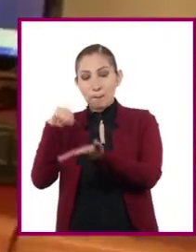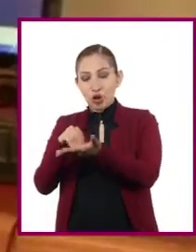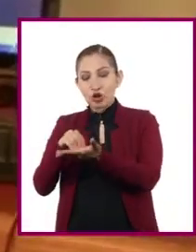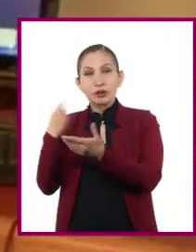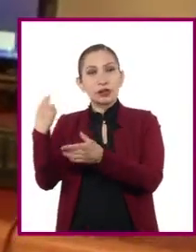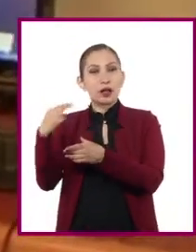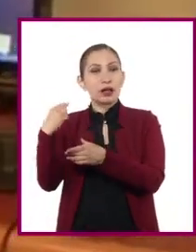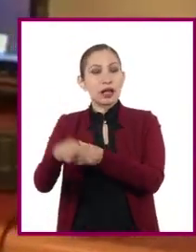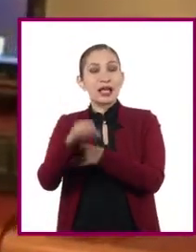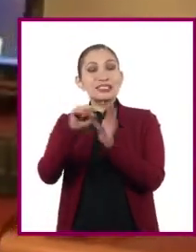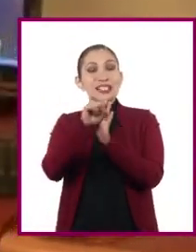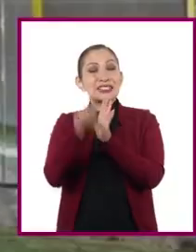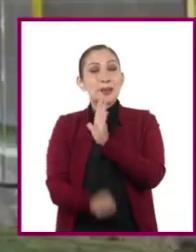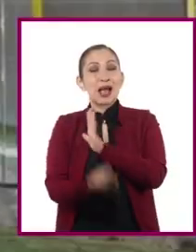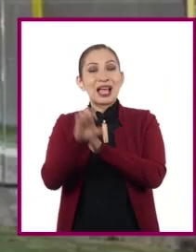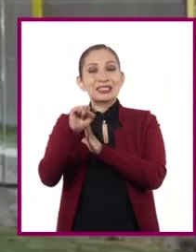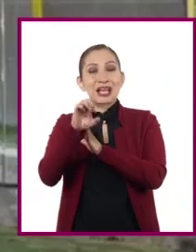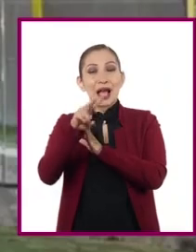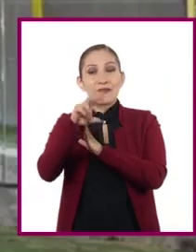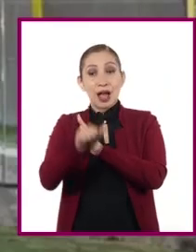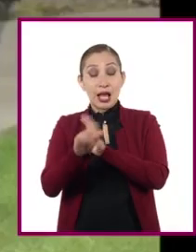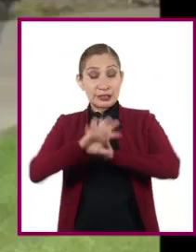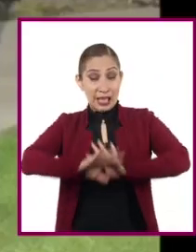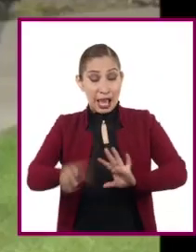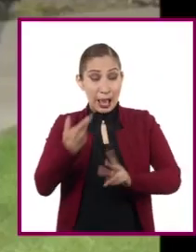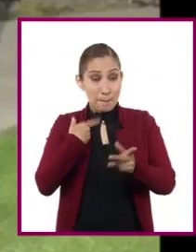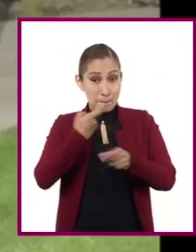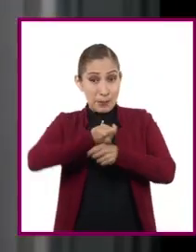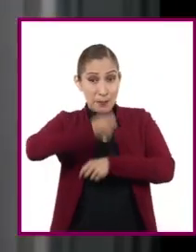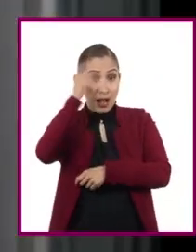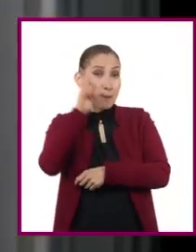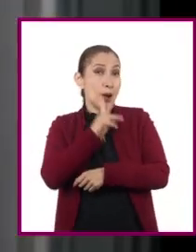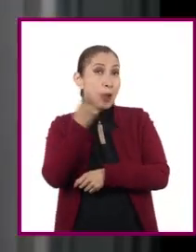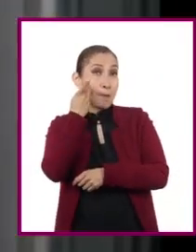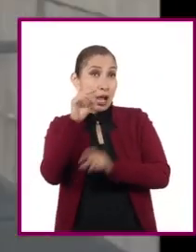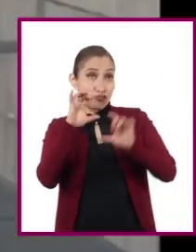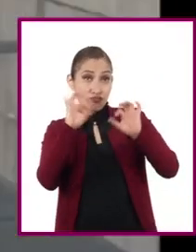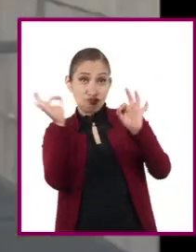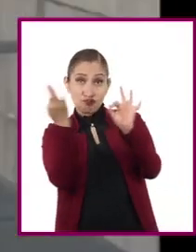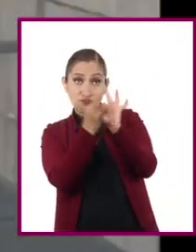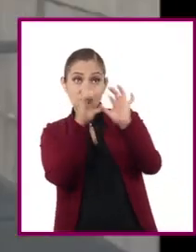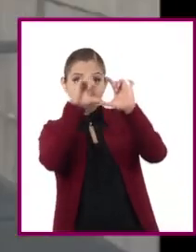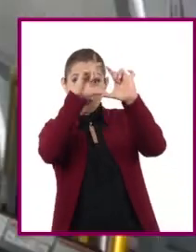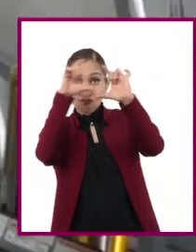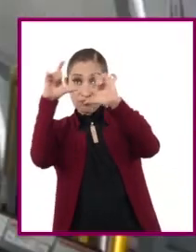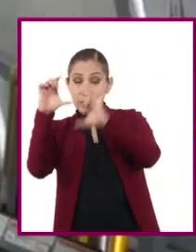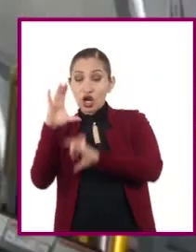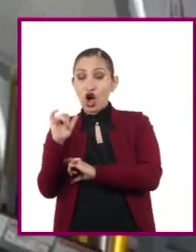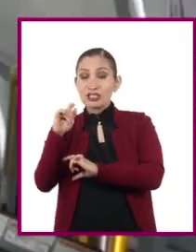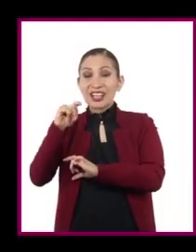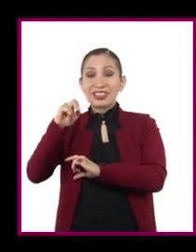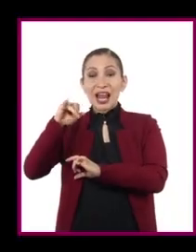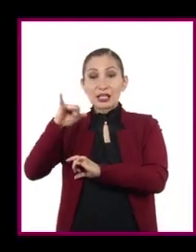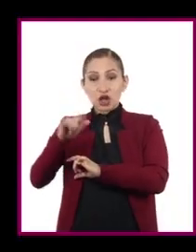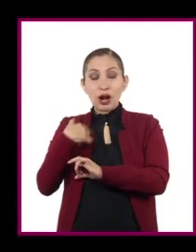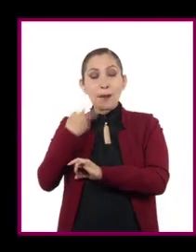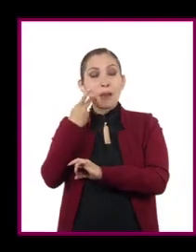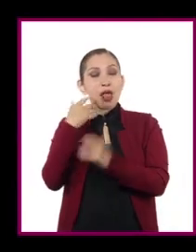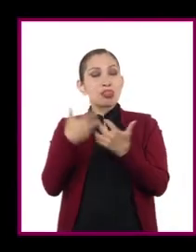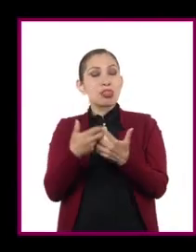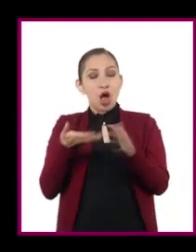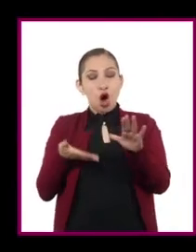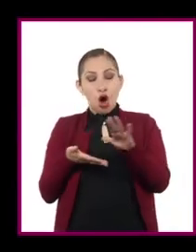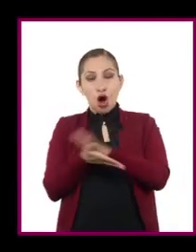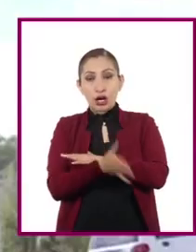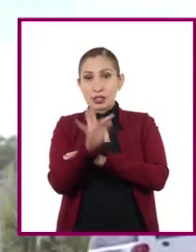en una cosa que se llama sistema SCADA. Una vez hechas las primeras pruebas de alineación y concentración, se hizo funcionar